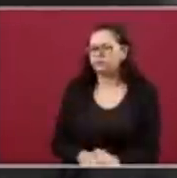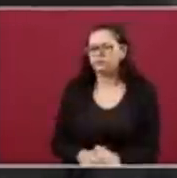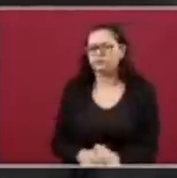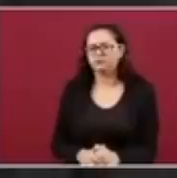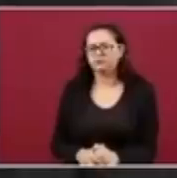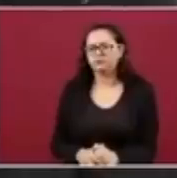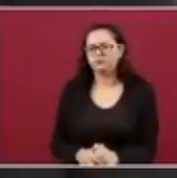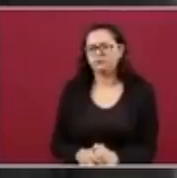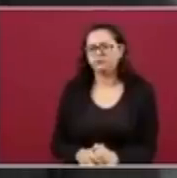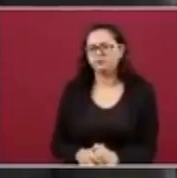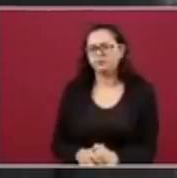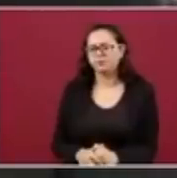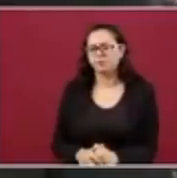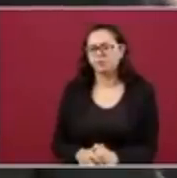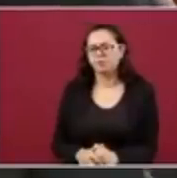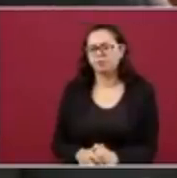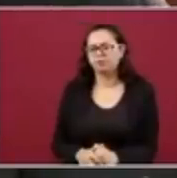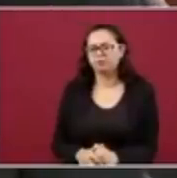me están